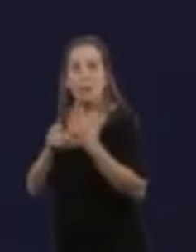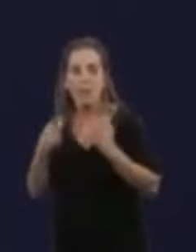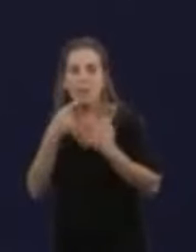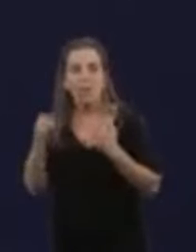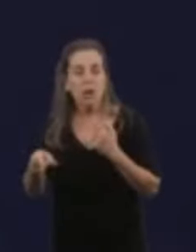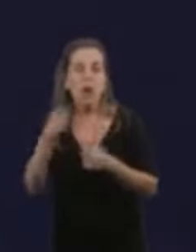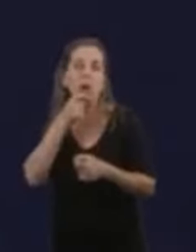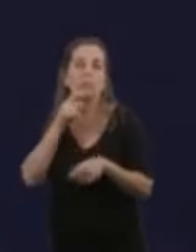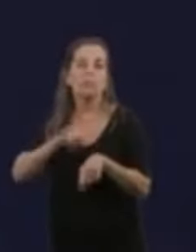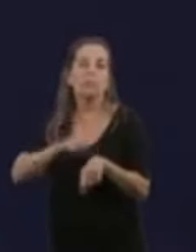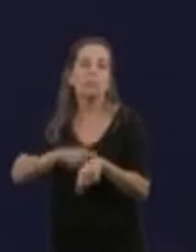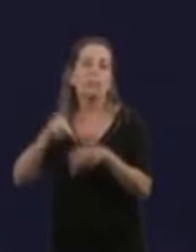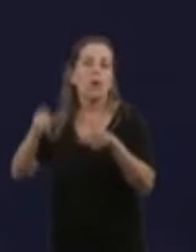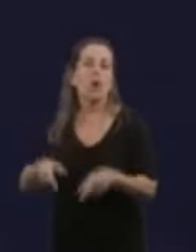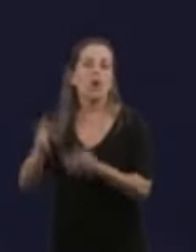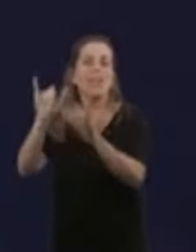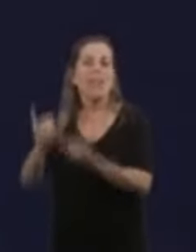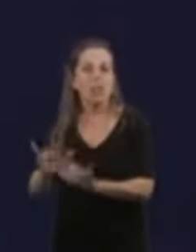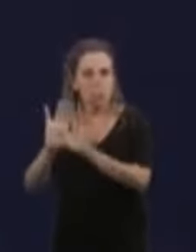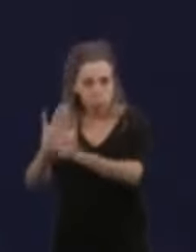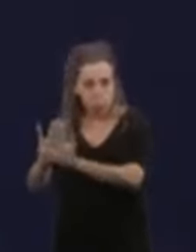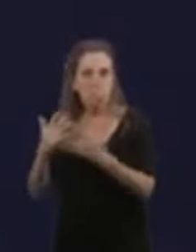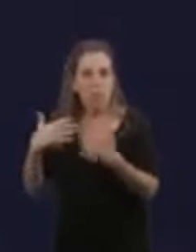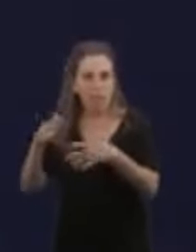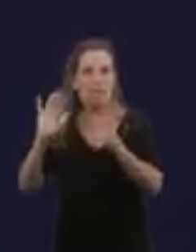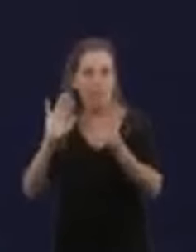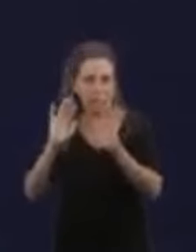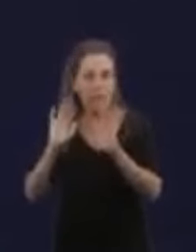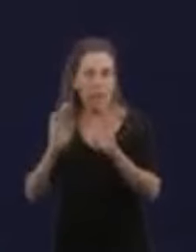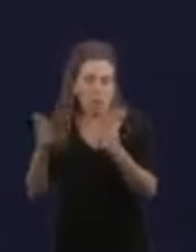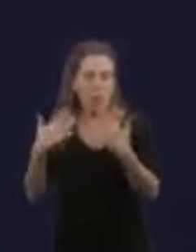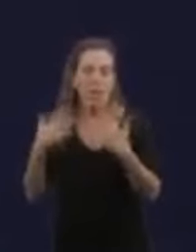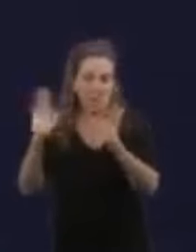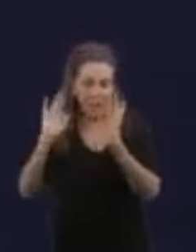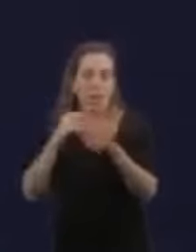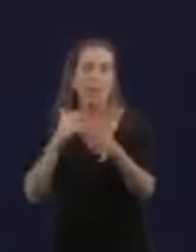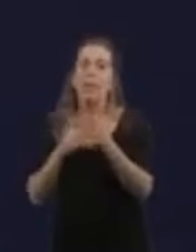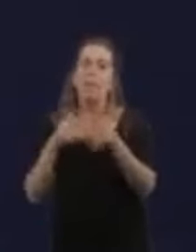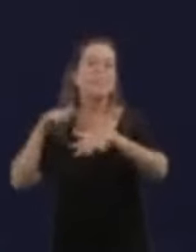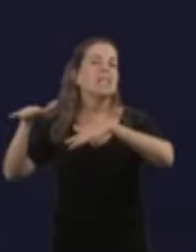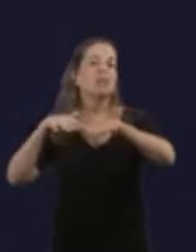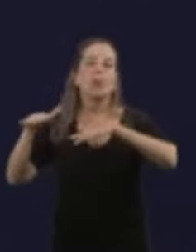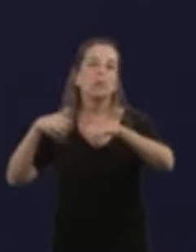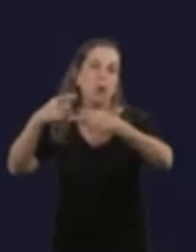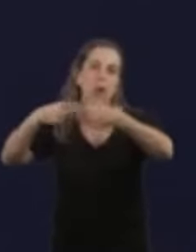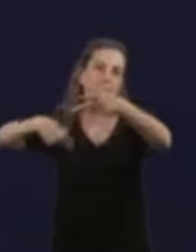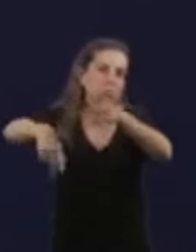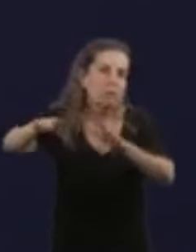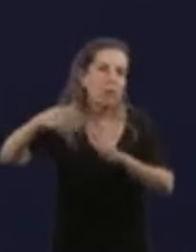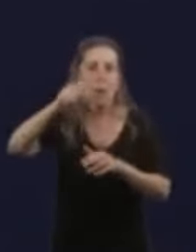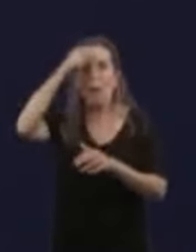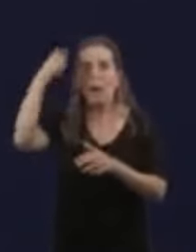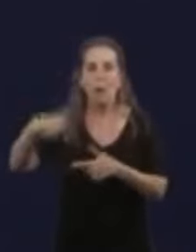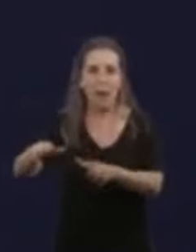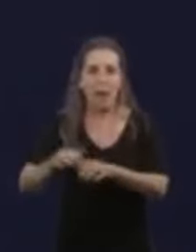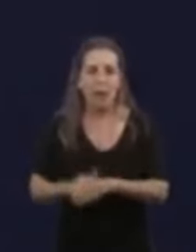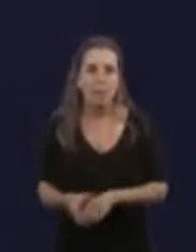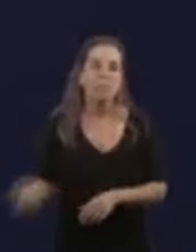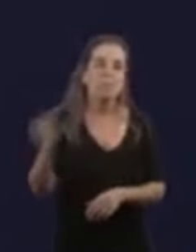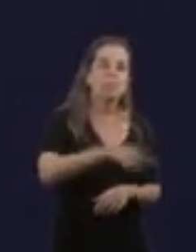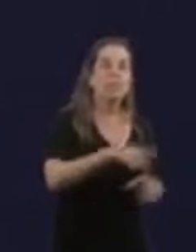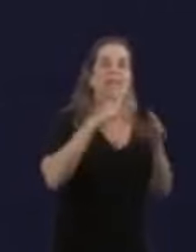programados son una digamos que están dentro de la de la innumerable cantidad de posibilidades de lo que puede ocurrir en la Argentina y